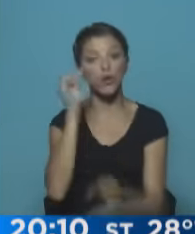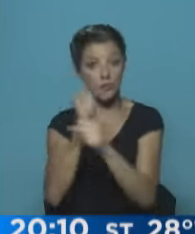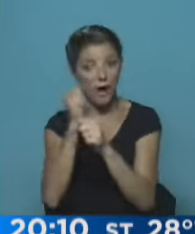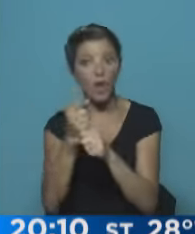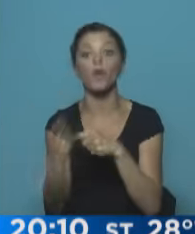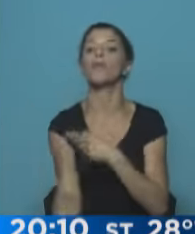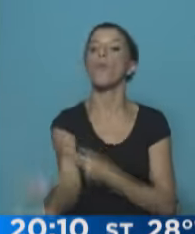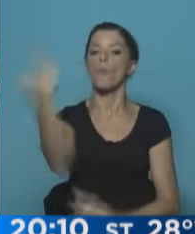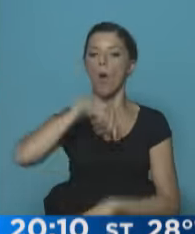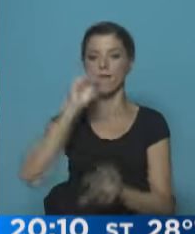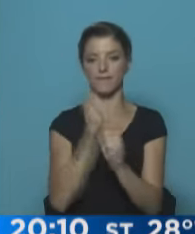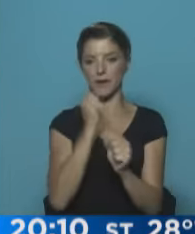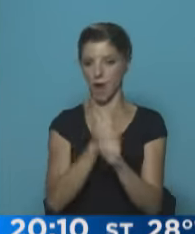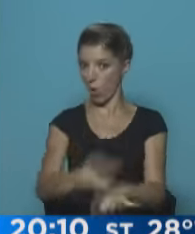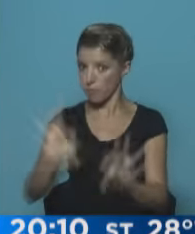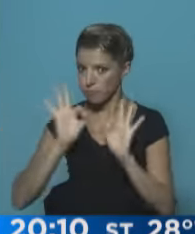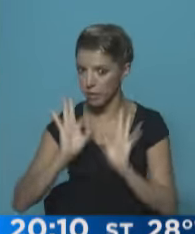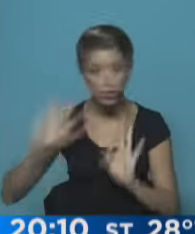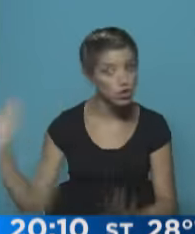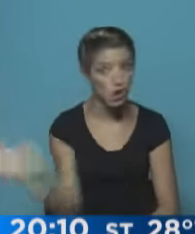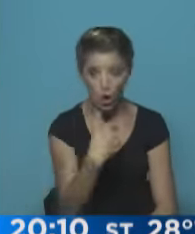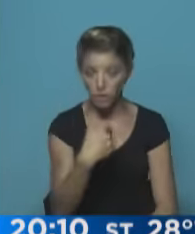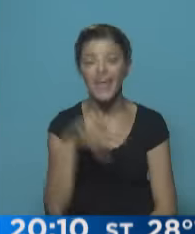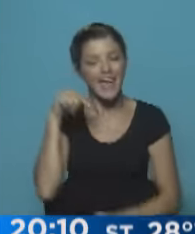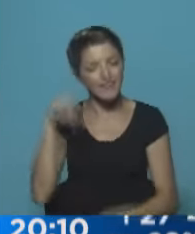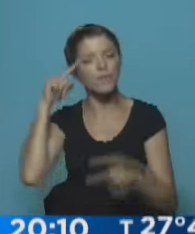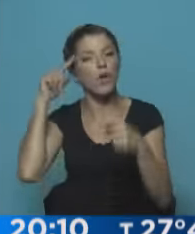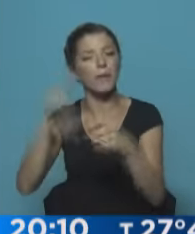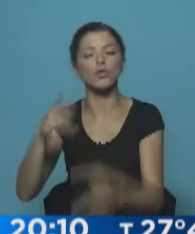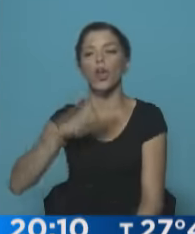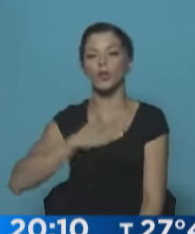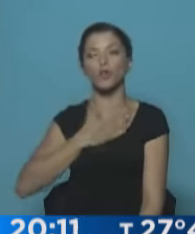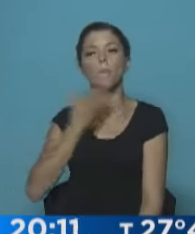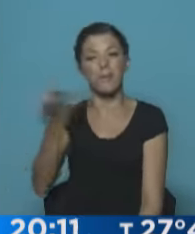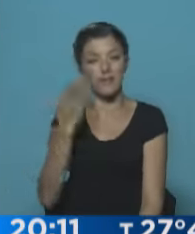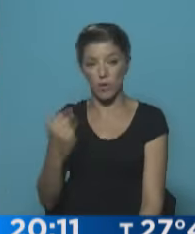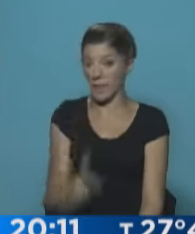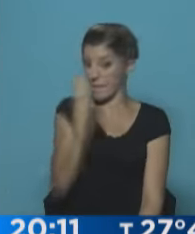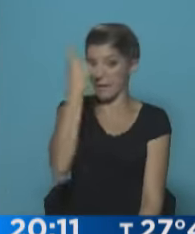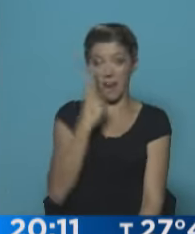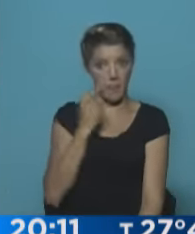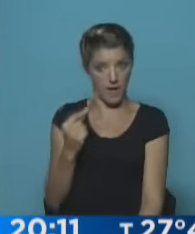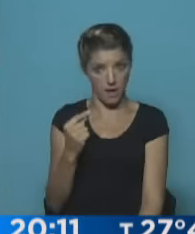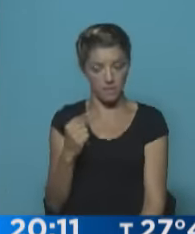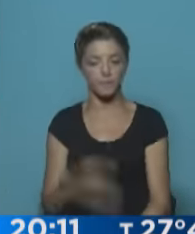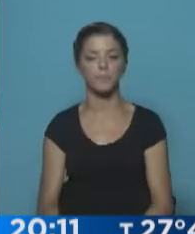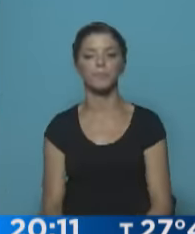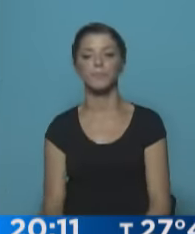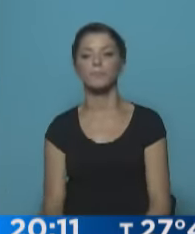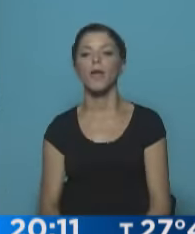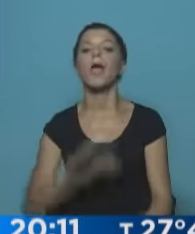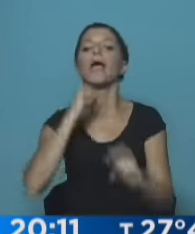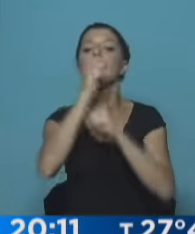que fue el objeto de reclamo desde el primer momento que sol